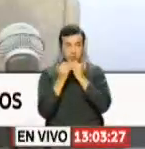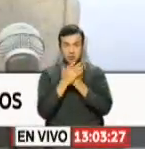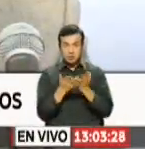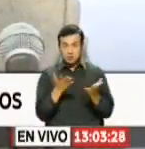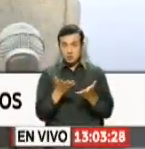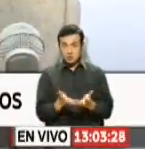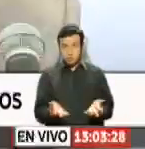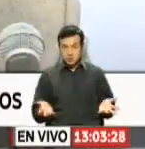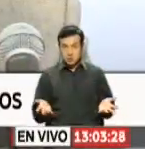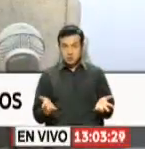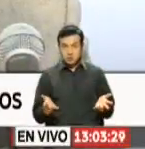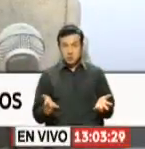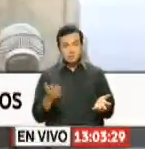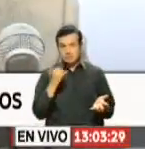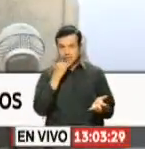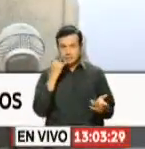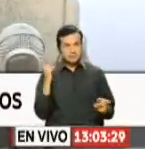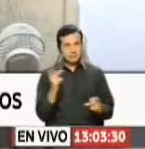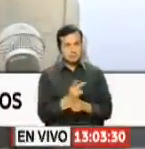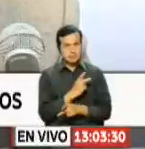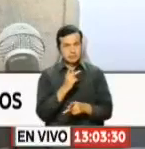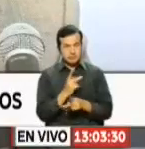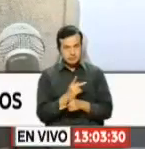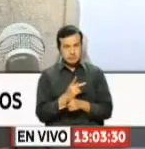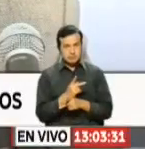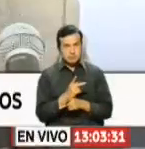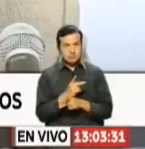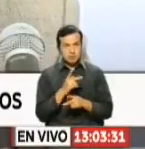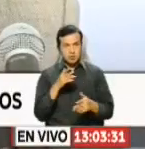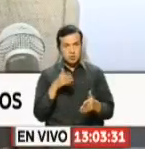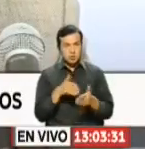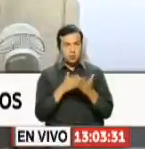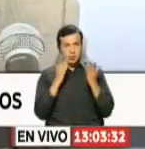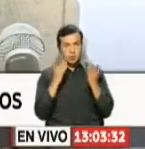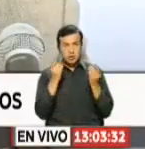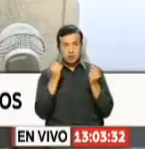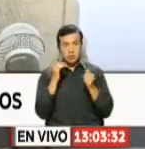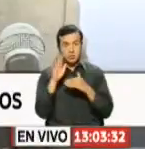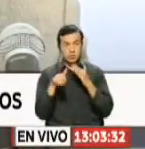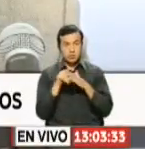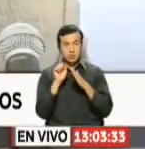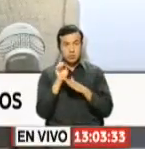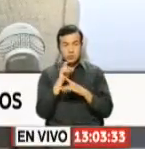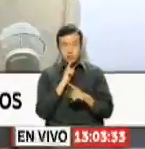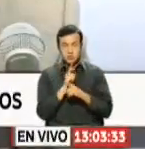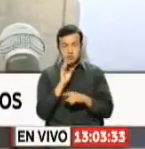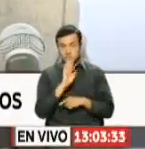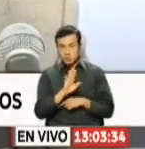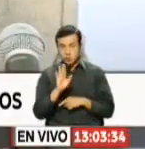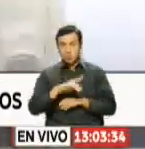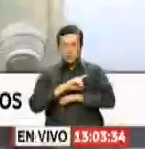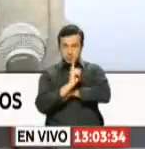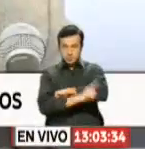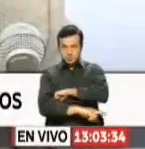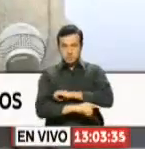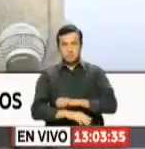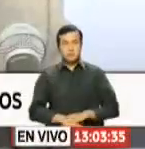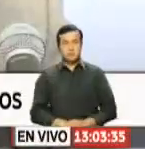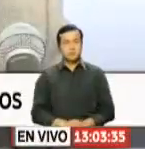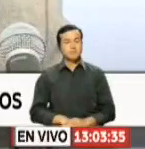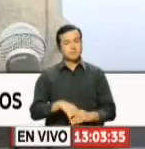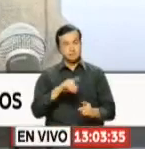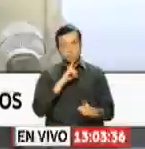este error terrible que afecta a los bolsillos de los ecuatorianos, sean sancionados. Por